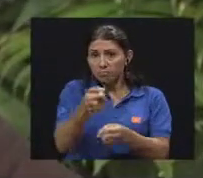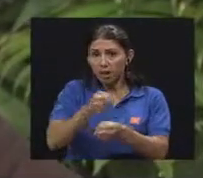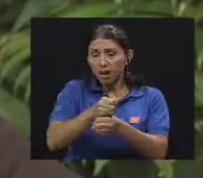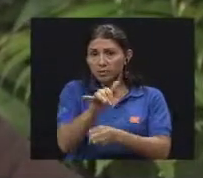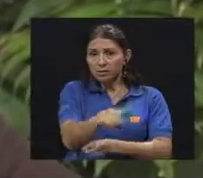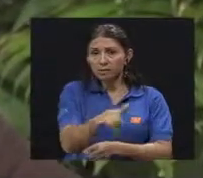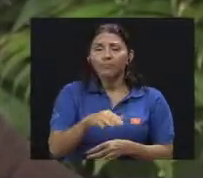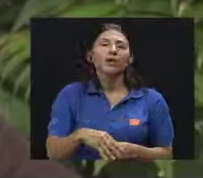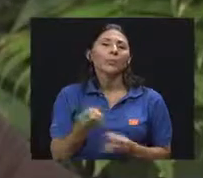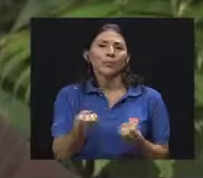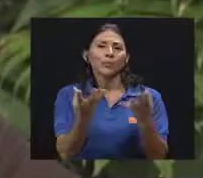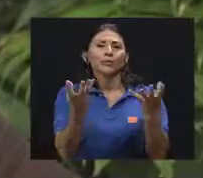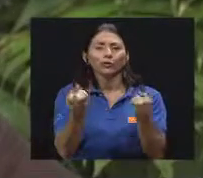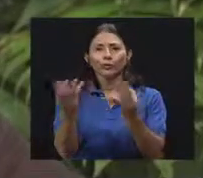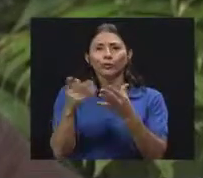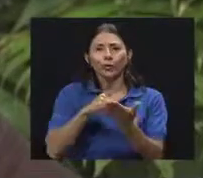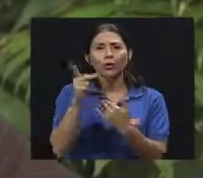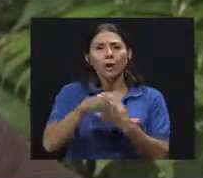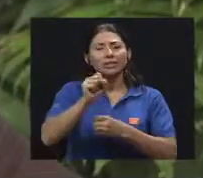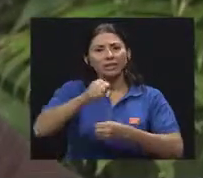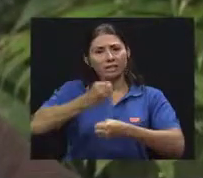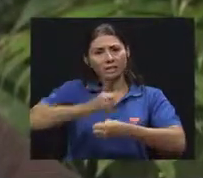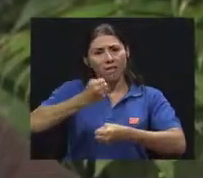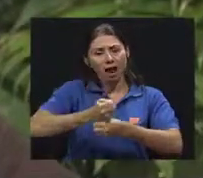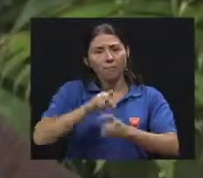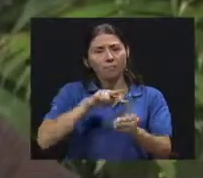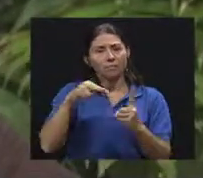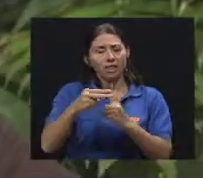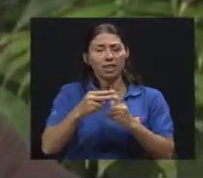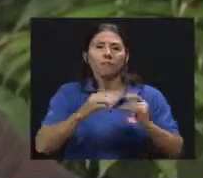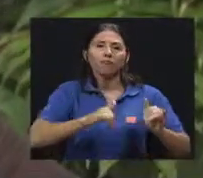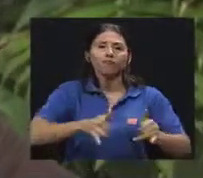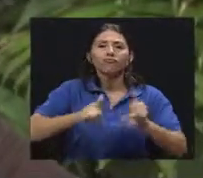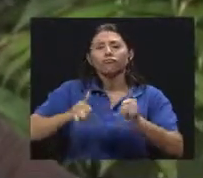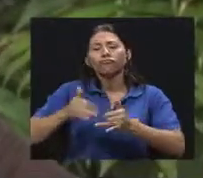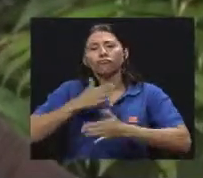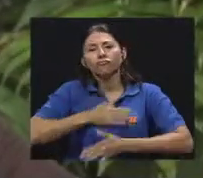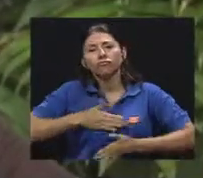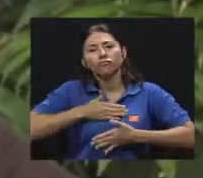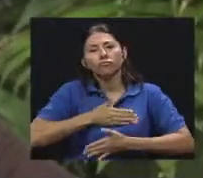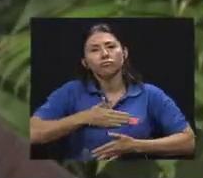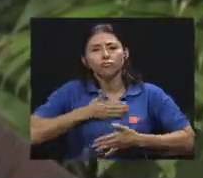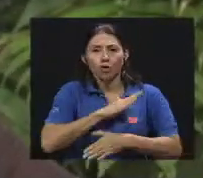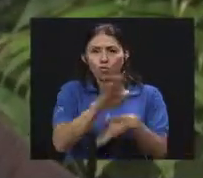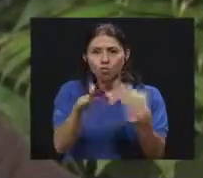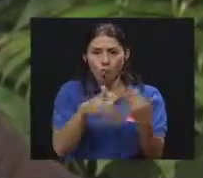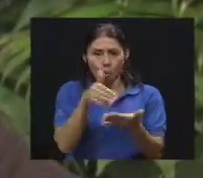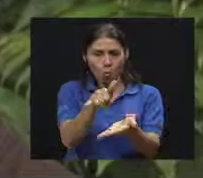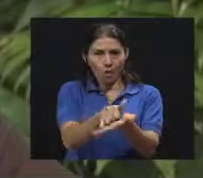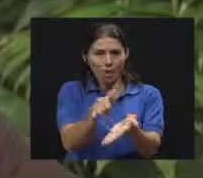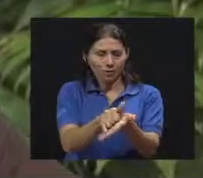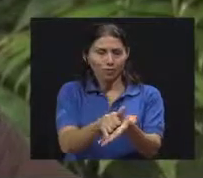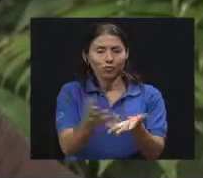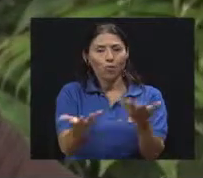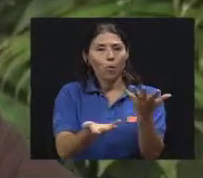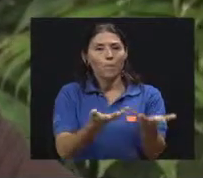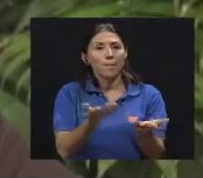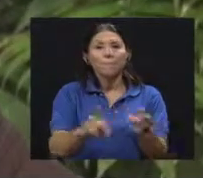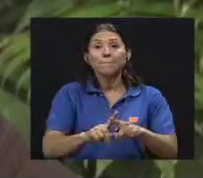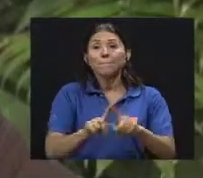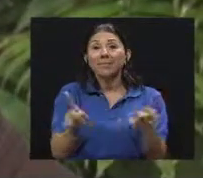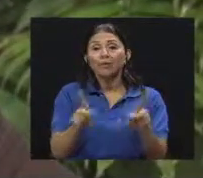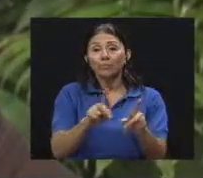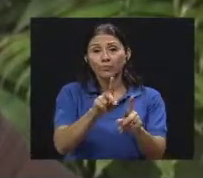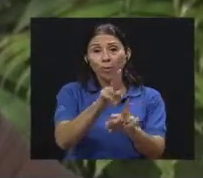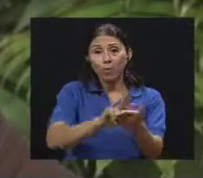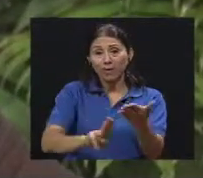de los programas sí trabajan, digamos, desde esa perspectiva, ¿verdad?, en todo lo que tiene que ver con esta parte como de recreación, ¿verdad?, pero desde